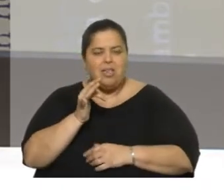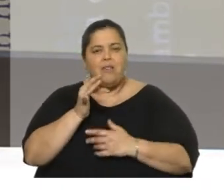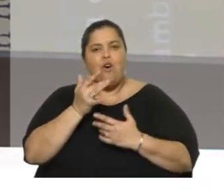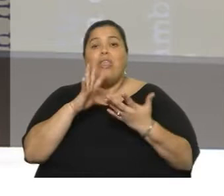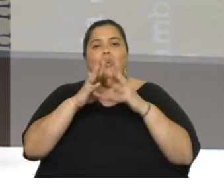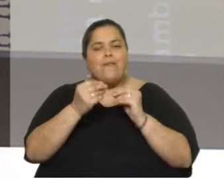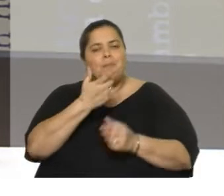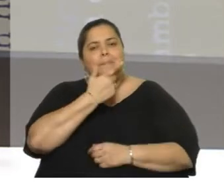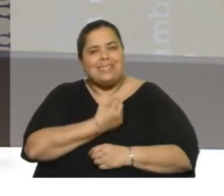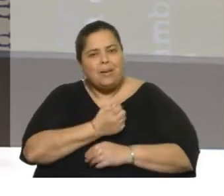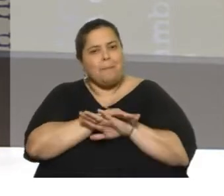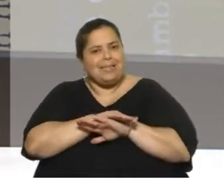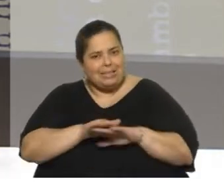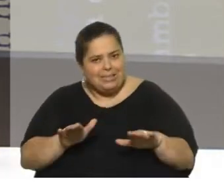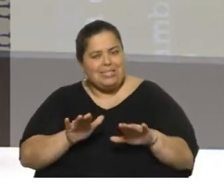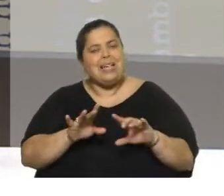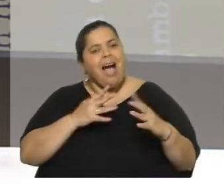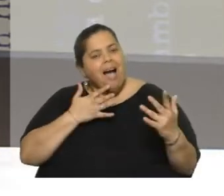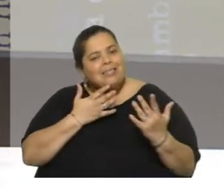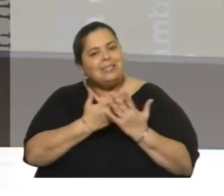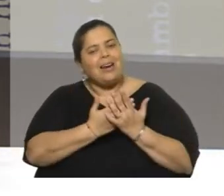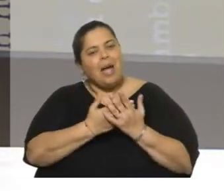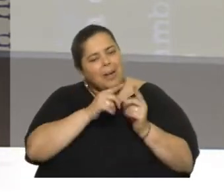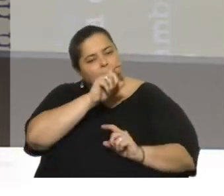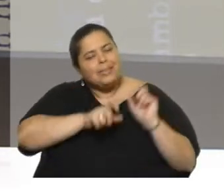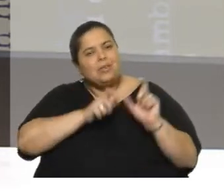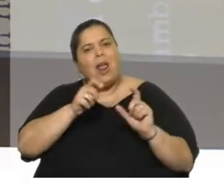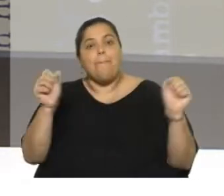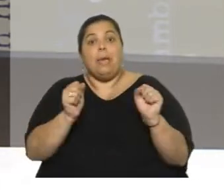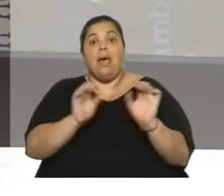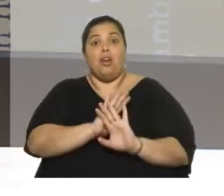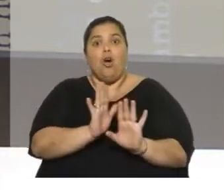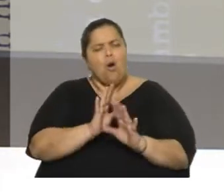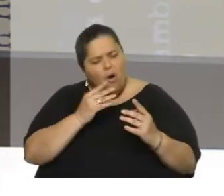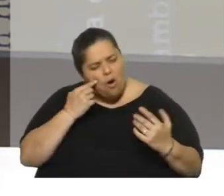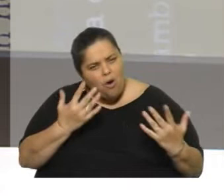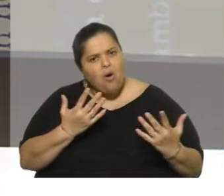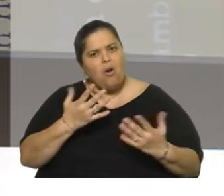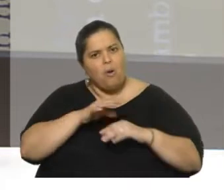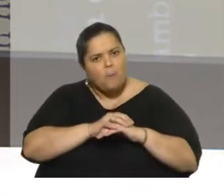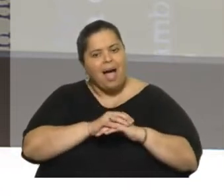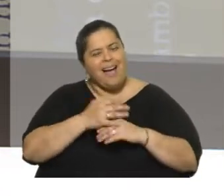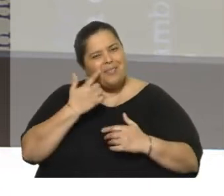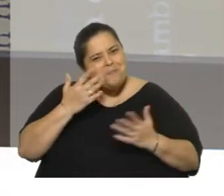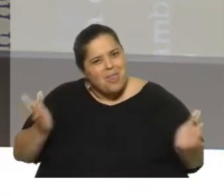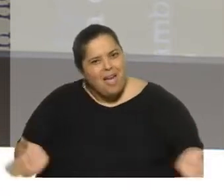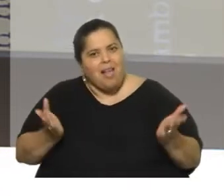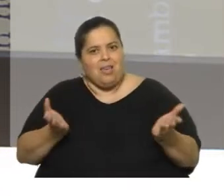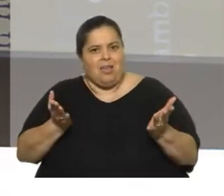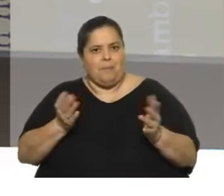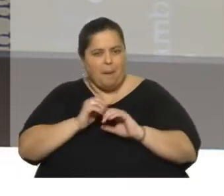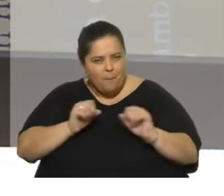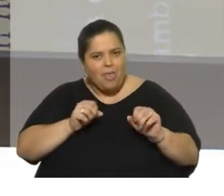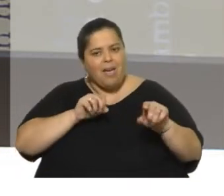simple, sencilla, y acercar y amigar al estudiante, al joven, a que se anime a